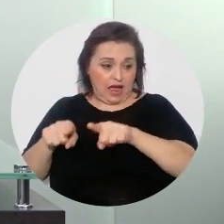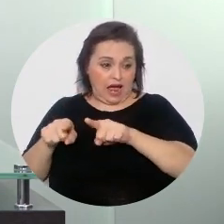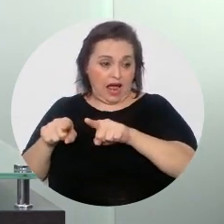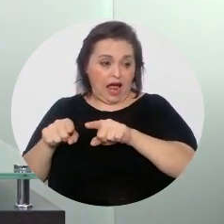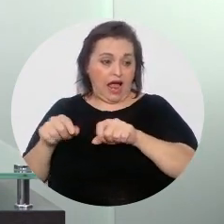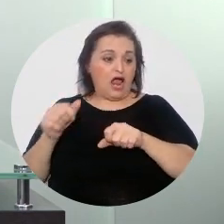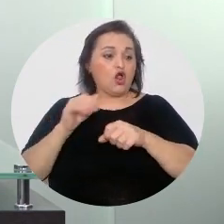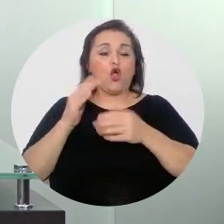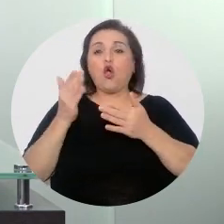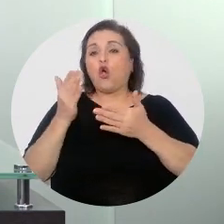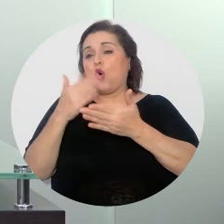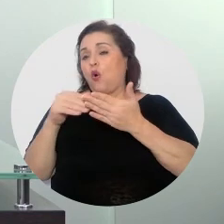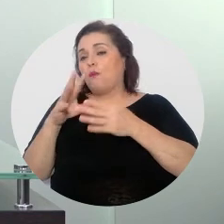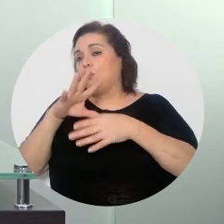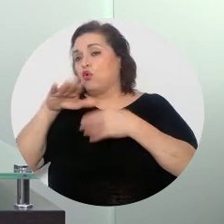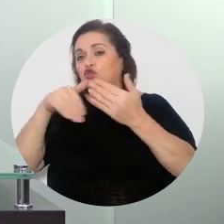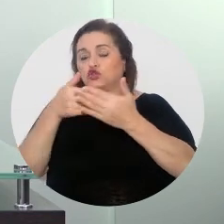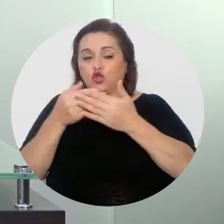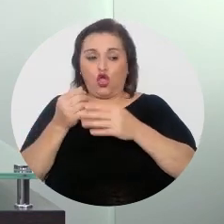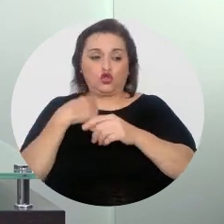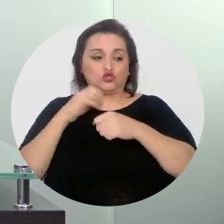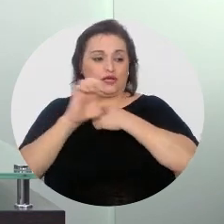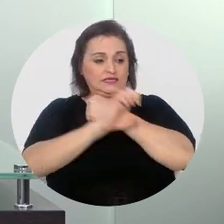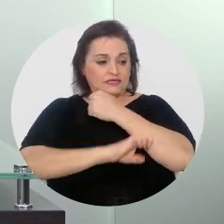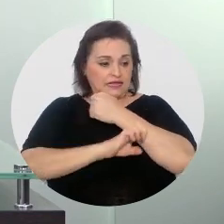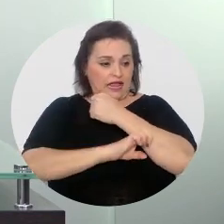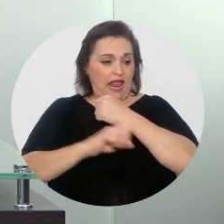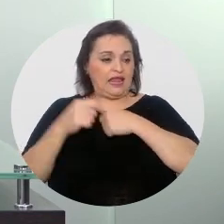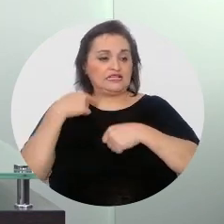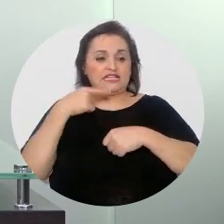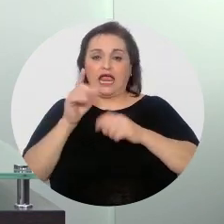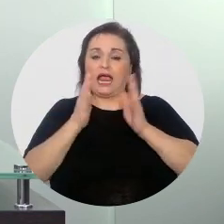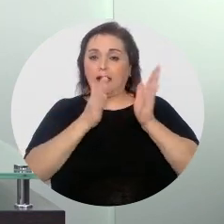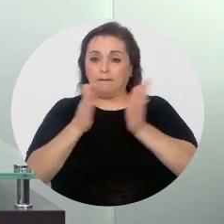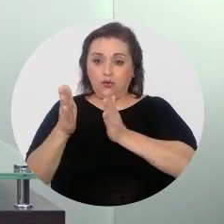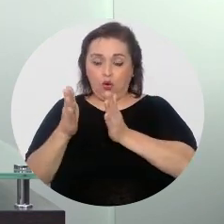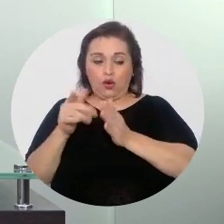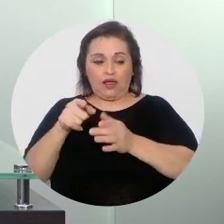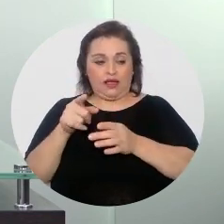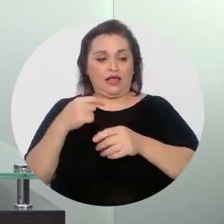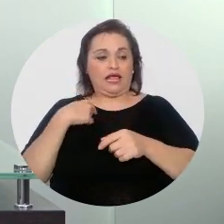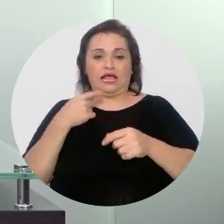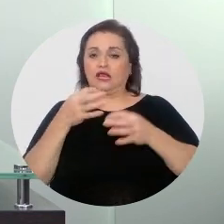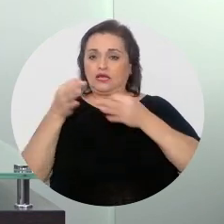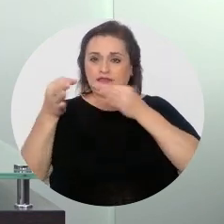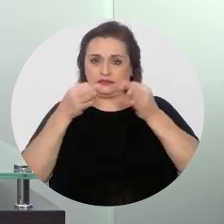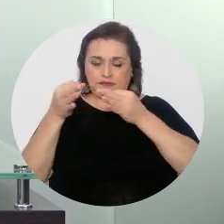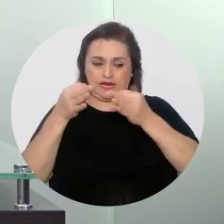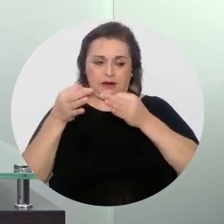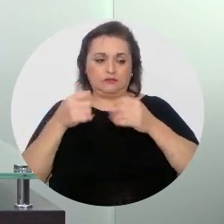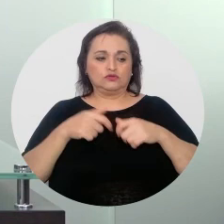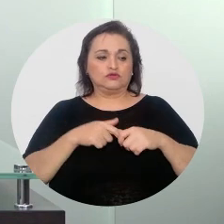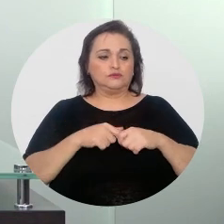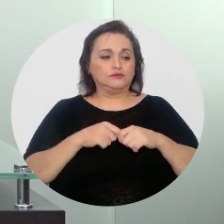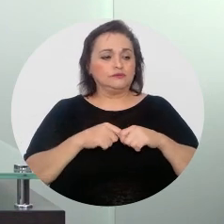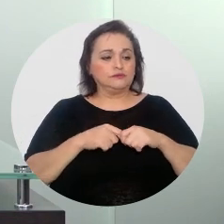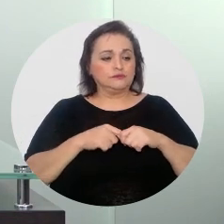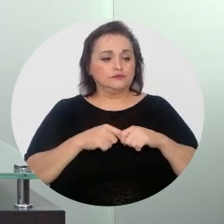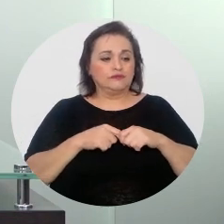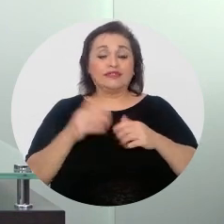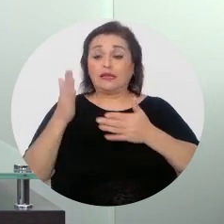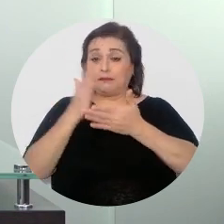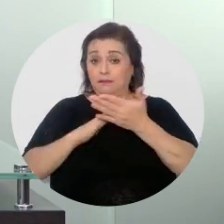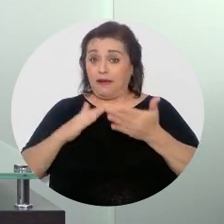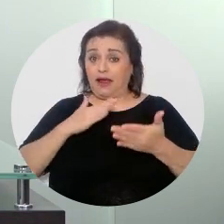eventualmente considerarse como transgresoras de lo establecido en el bloque de legalidad